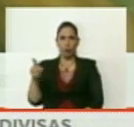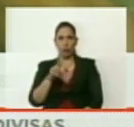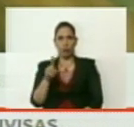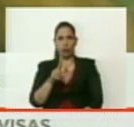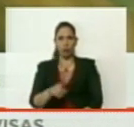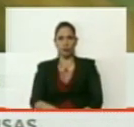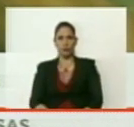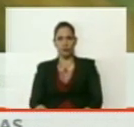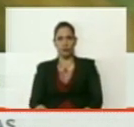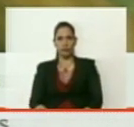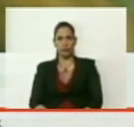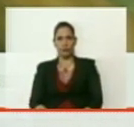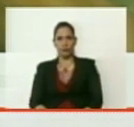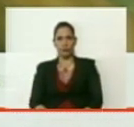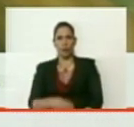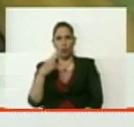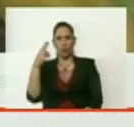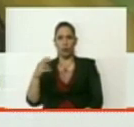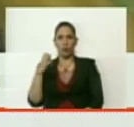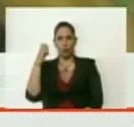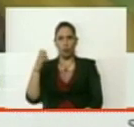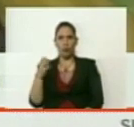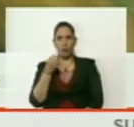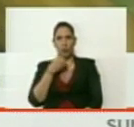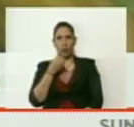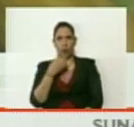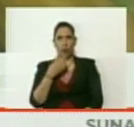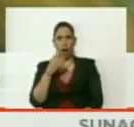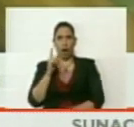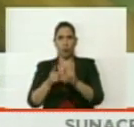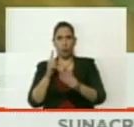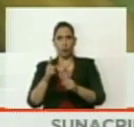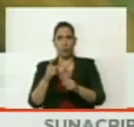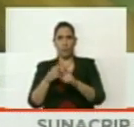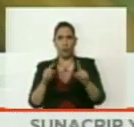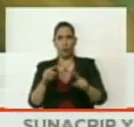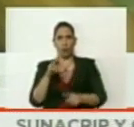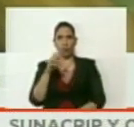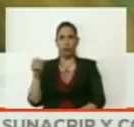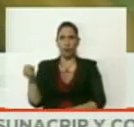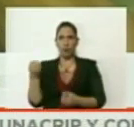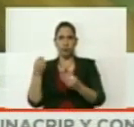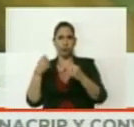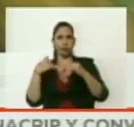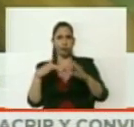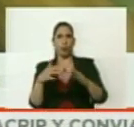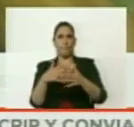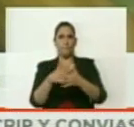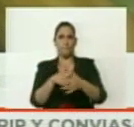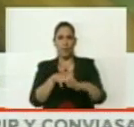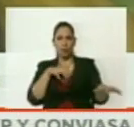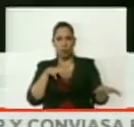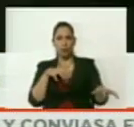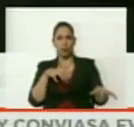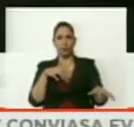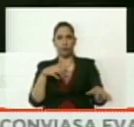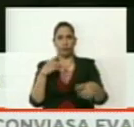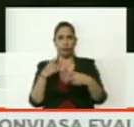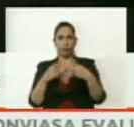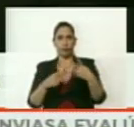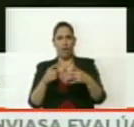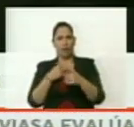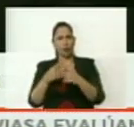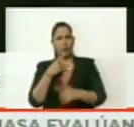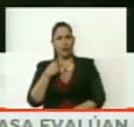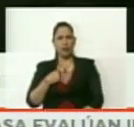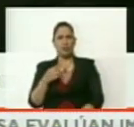Y la Unión Europea, bueno, sí, algunos sí, otros no. Pero de los 200 y tantos millones, tenemos como 10 nada más. Entonces me dice, ¿por